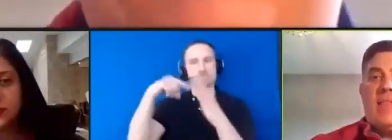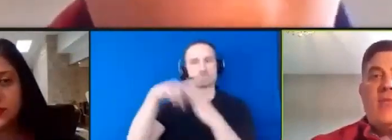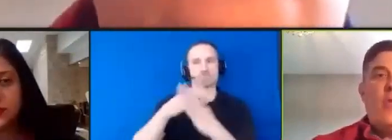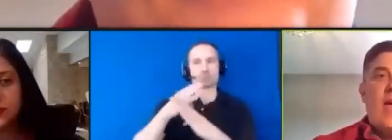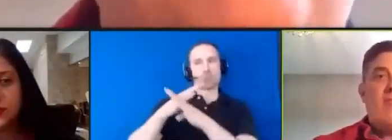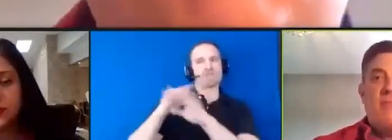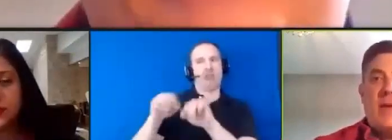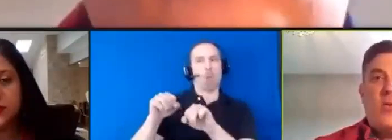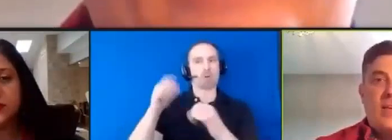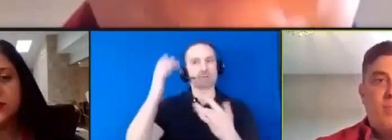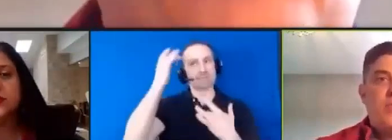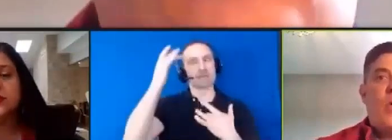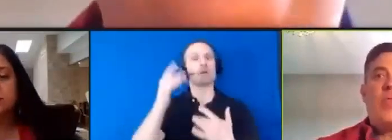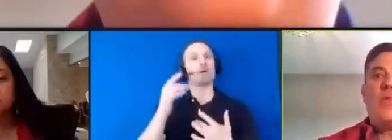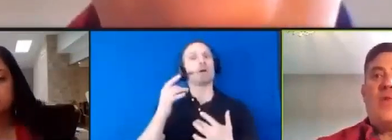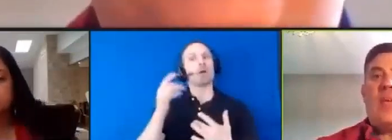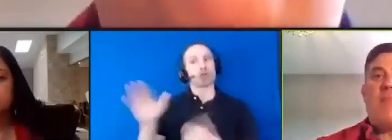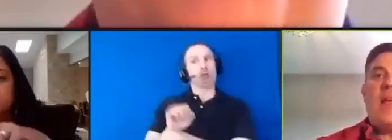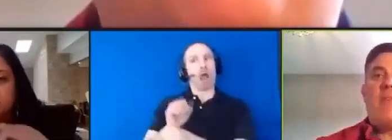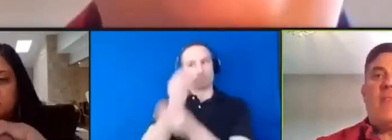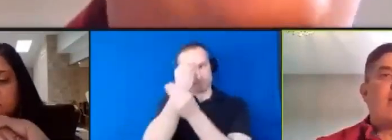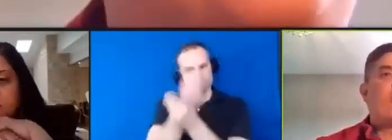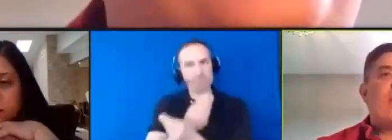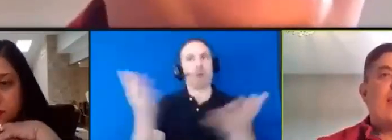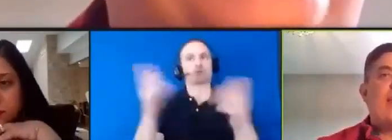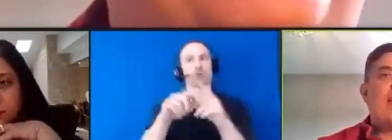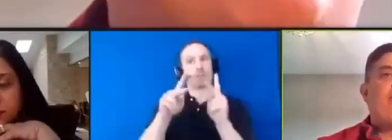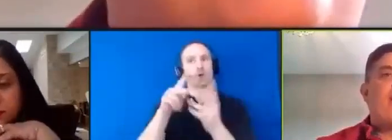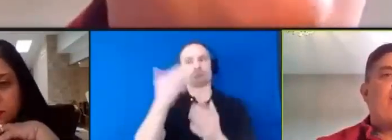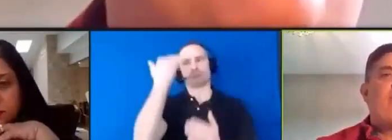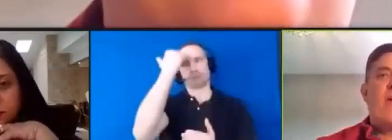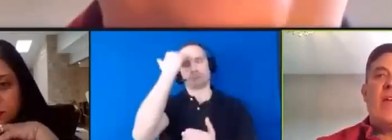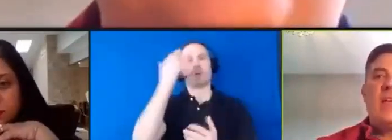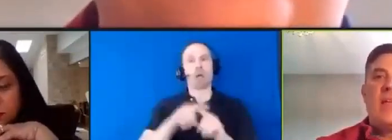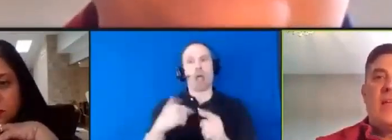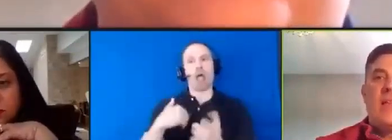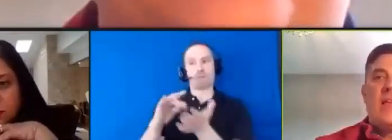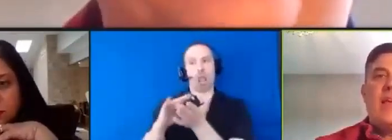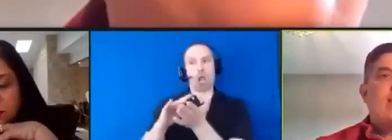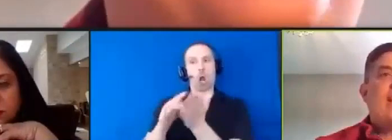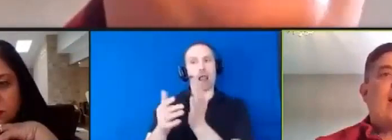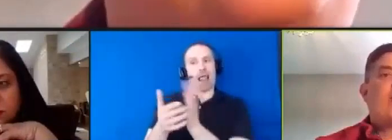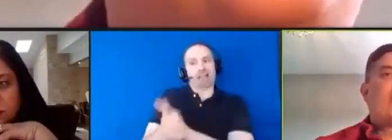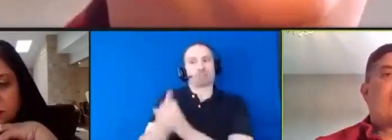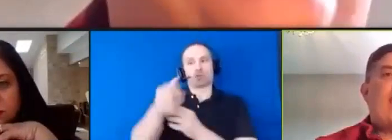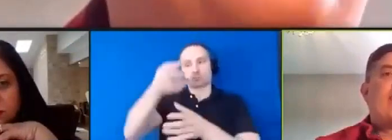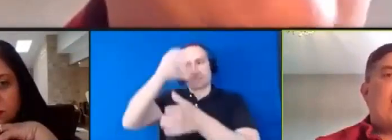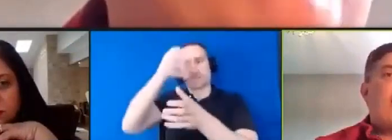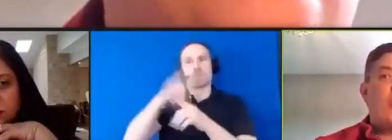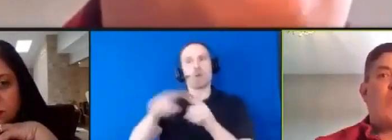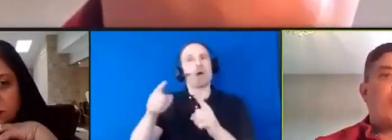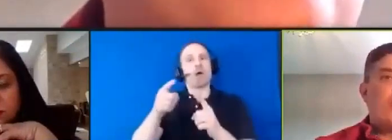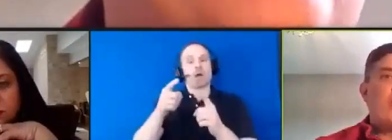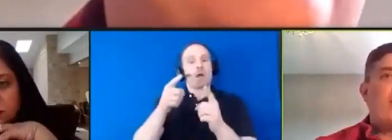gémines punto hereje este es un grupo de padres que sus hijos murieron por falta de las